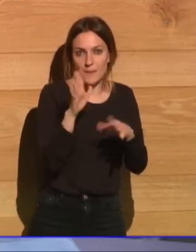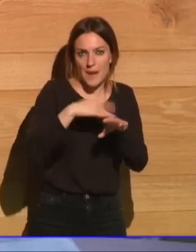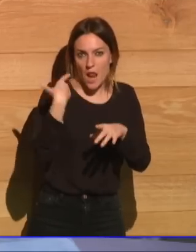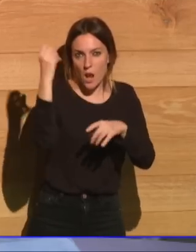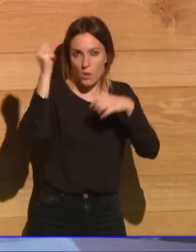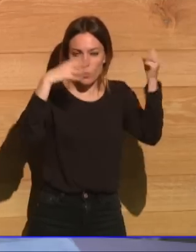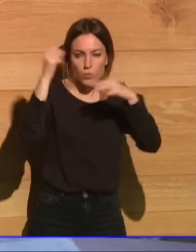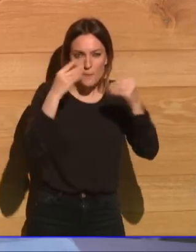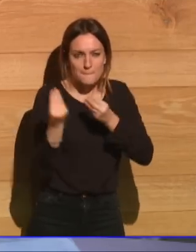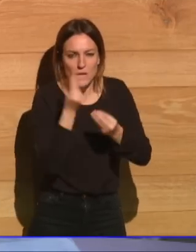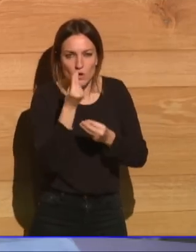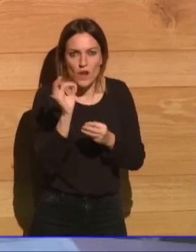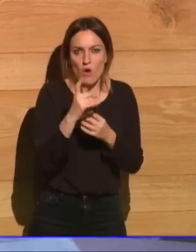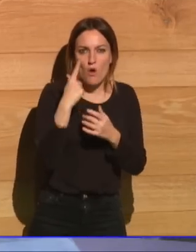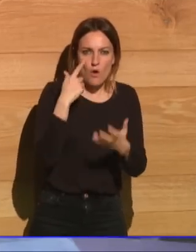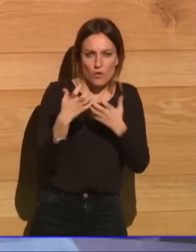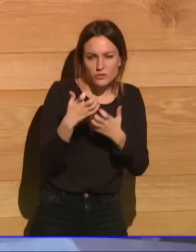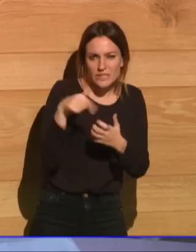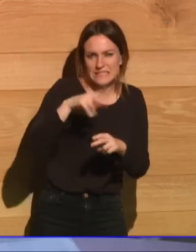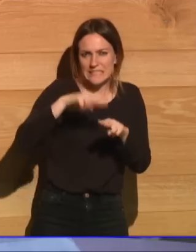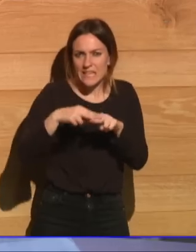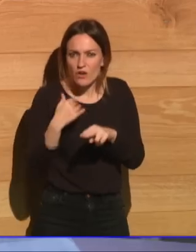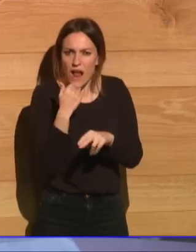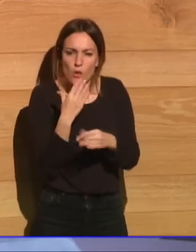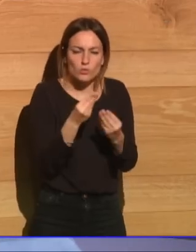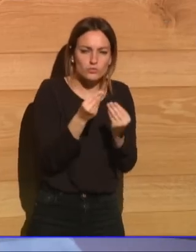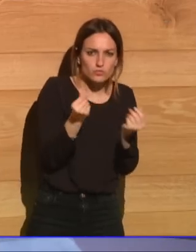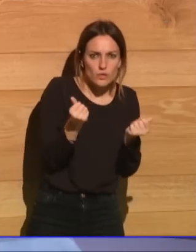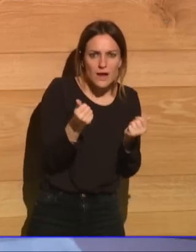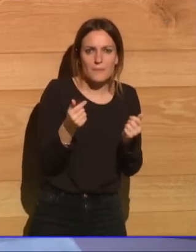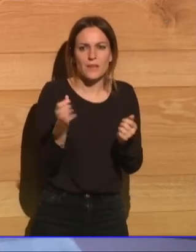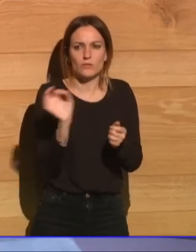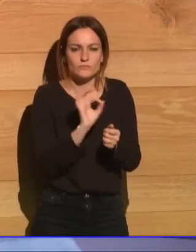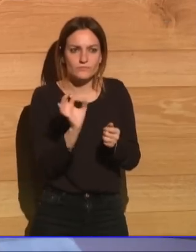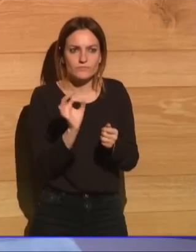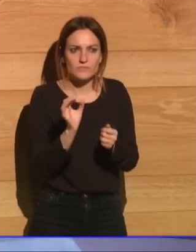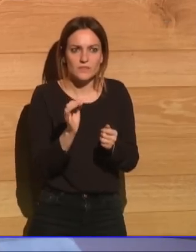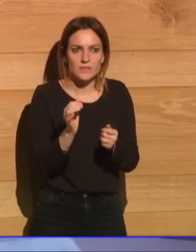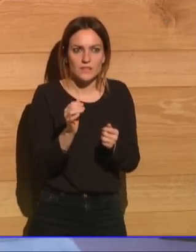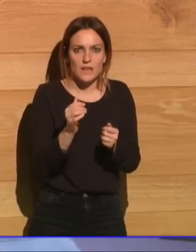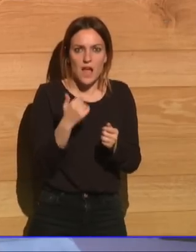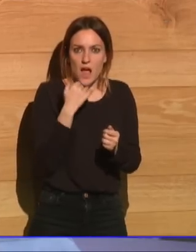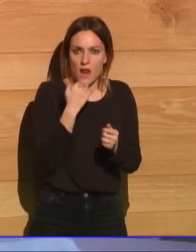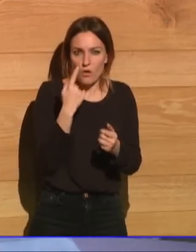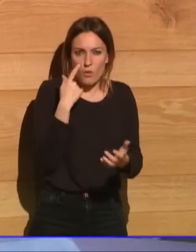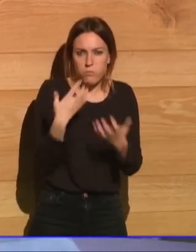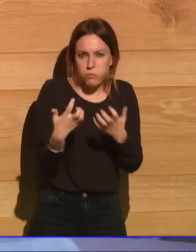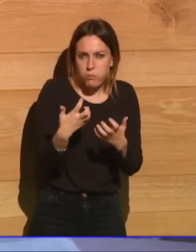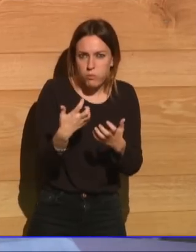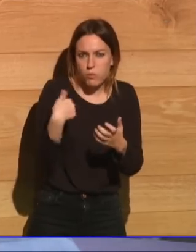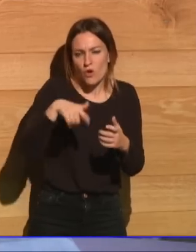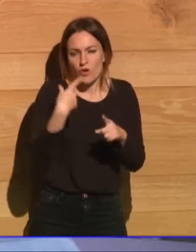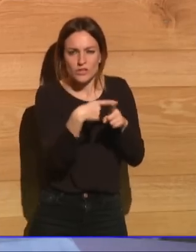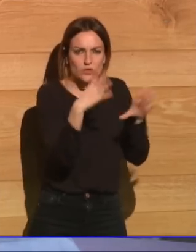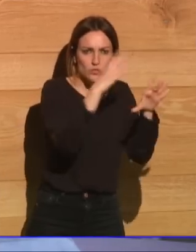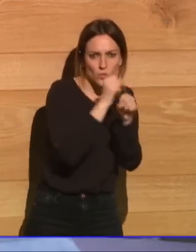de luz o para quitar ese contraste negro que resulta más suave, pero con un contraste entre las zonas oscuras